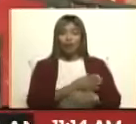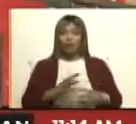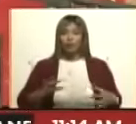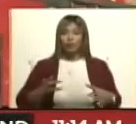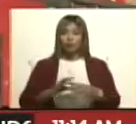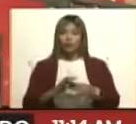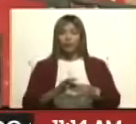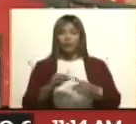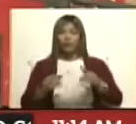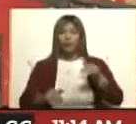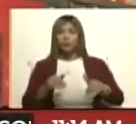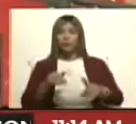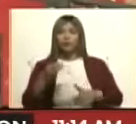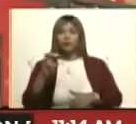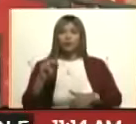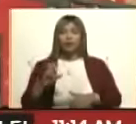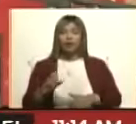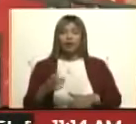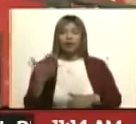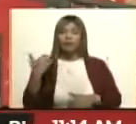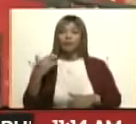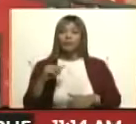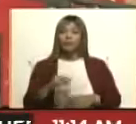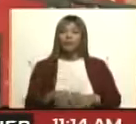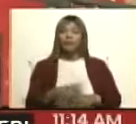el Consejo Nacional Electoral desde